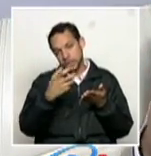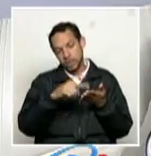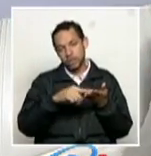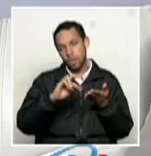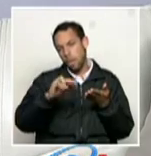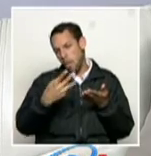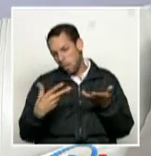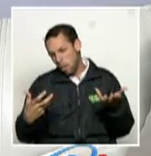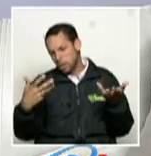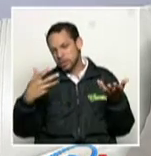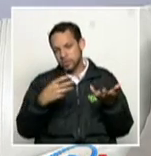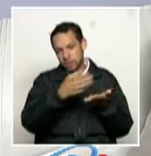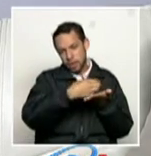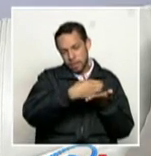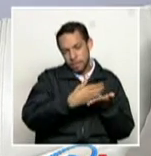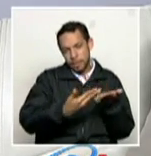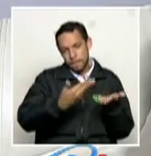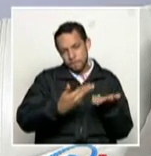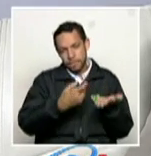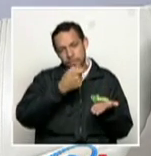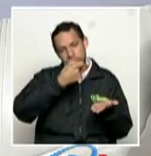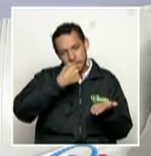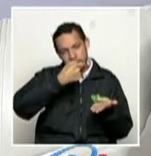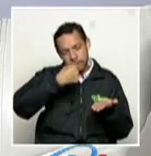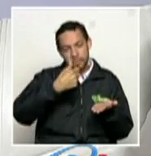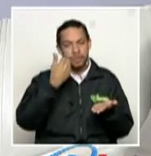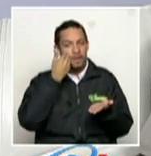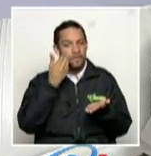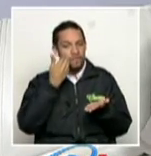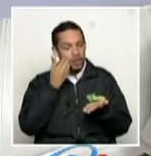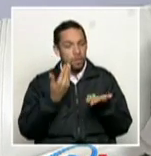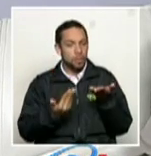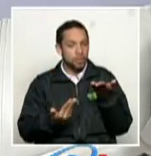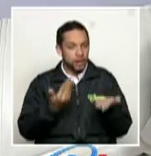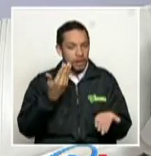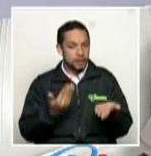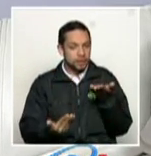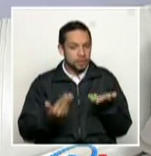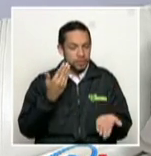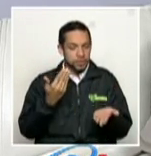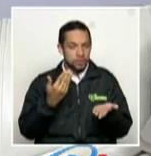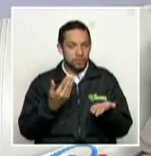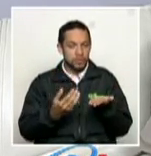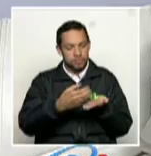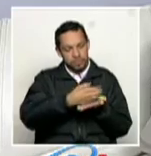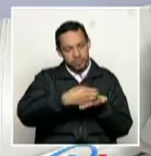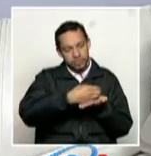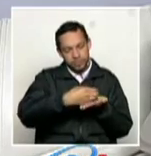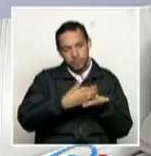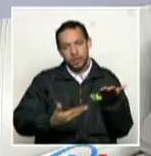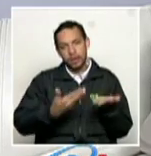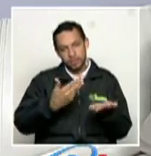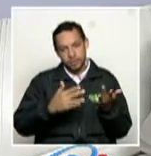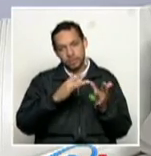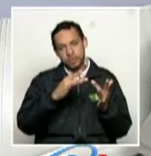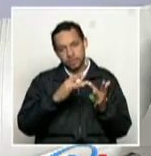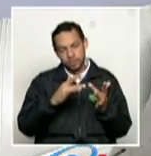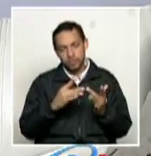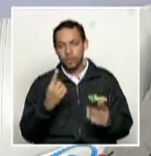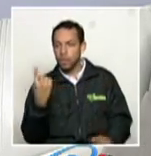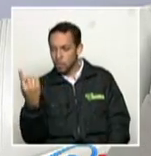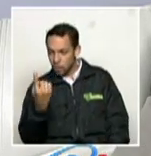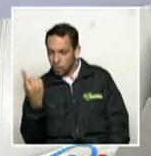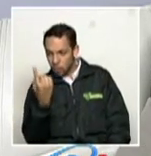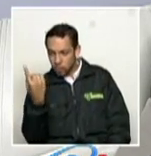en fin. Entonces, dependiendo la enfermedad, vienen las concentraciones de medicamentos. El jugo como